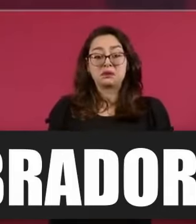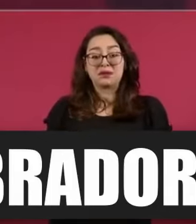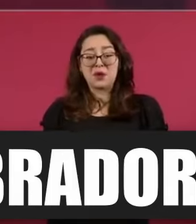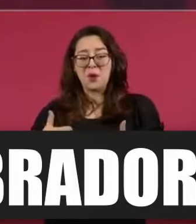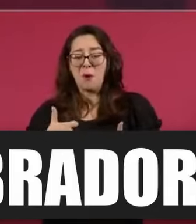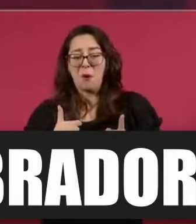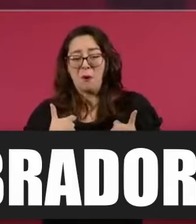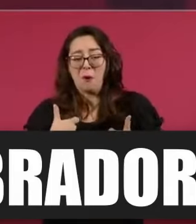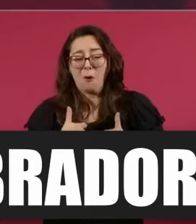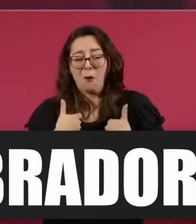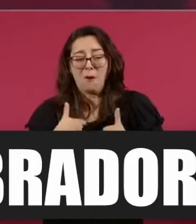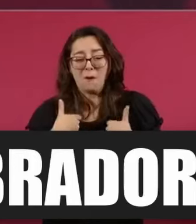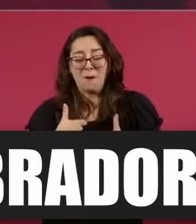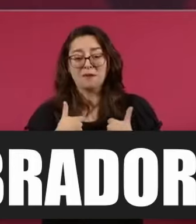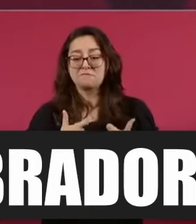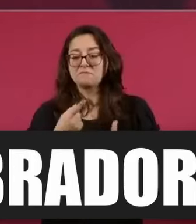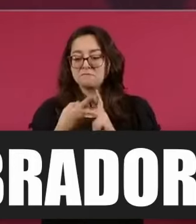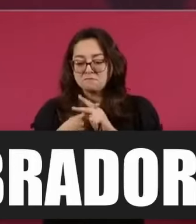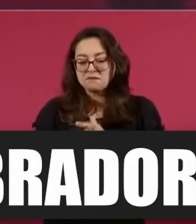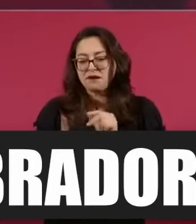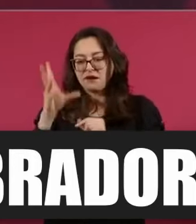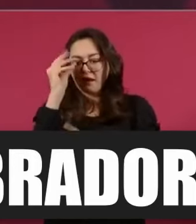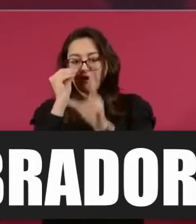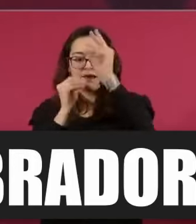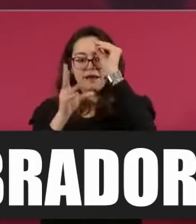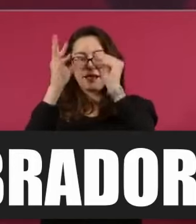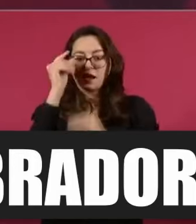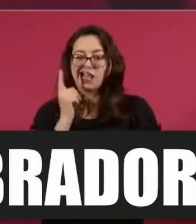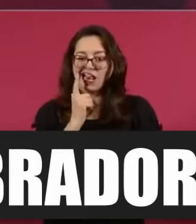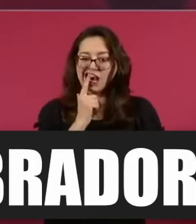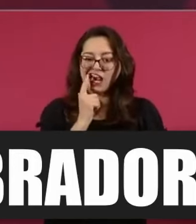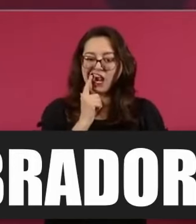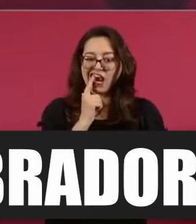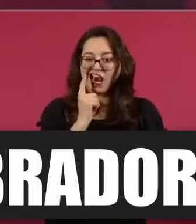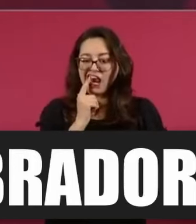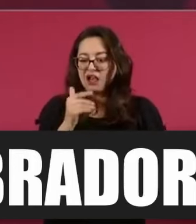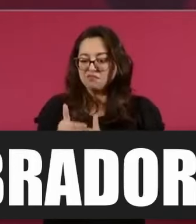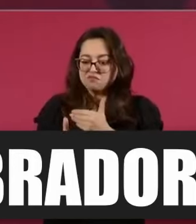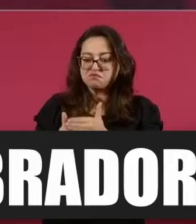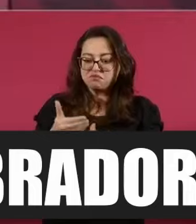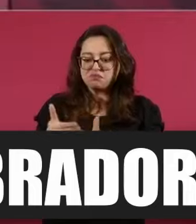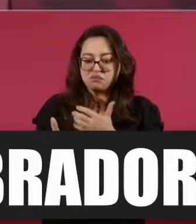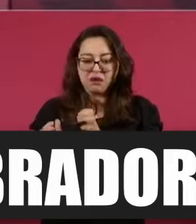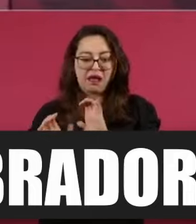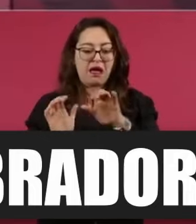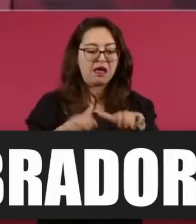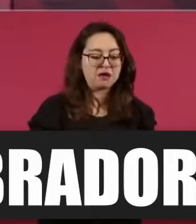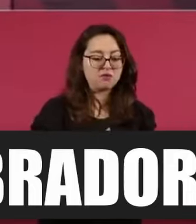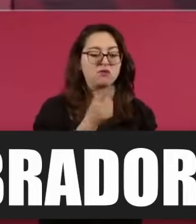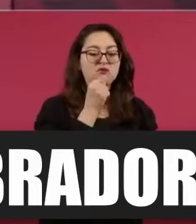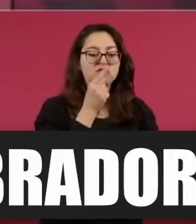y ahí se va formando y llega, pasa por la Policía Federal, llega a